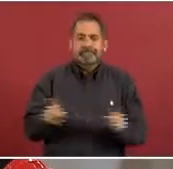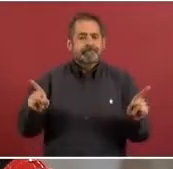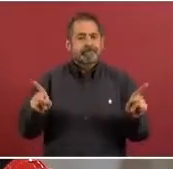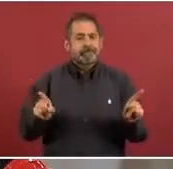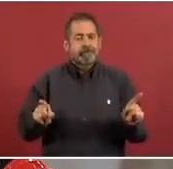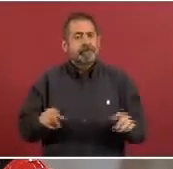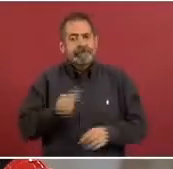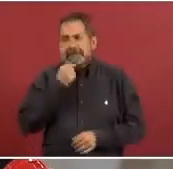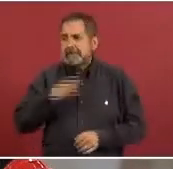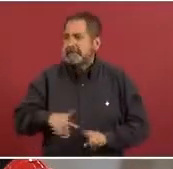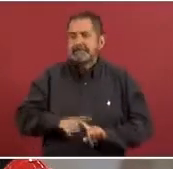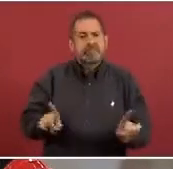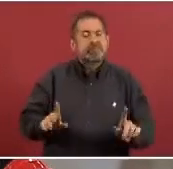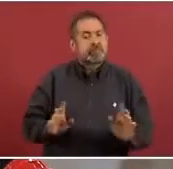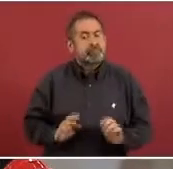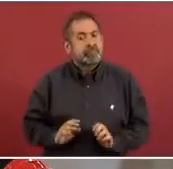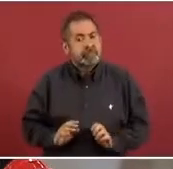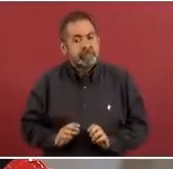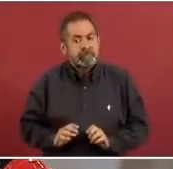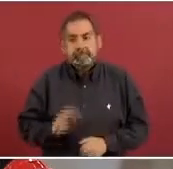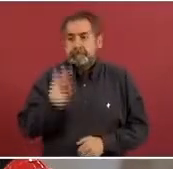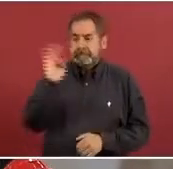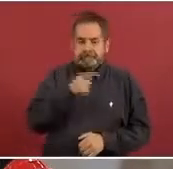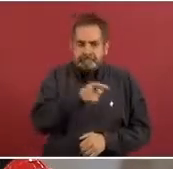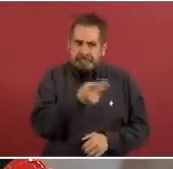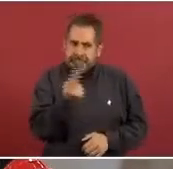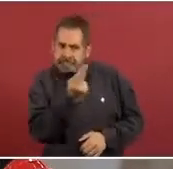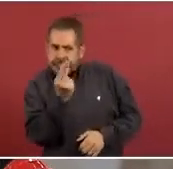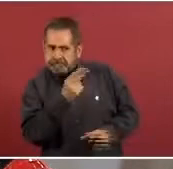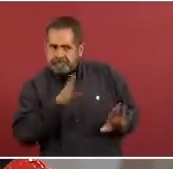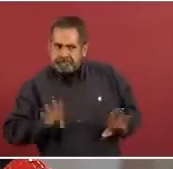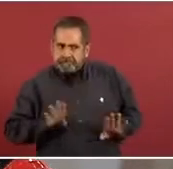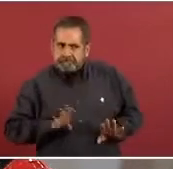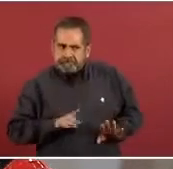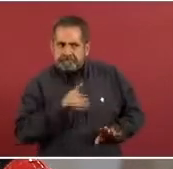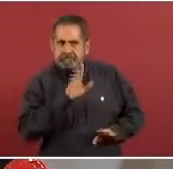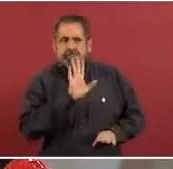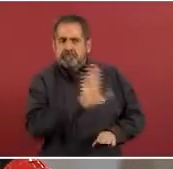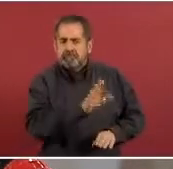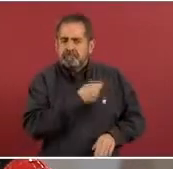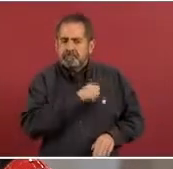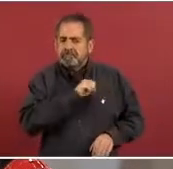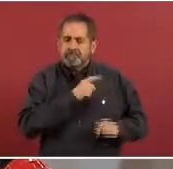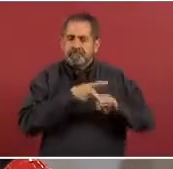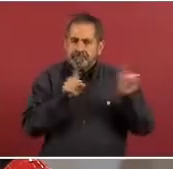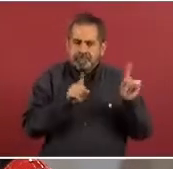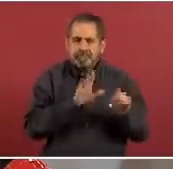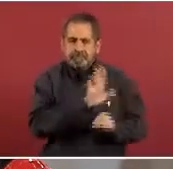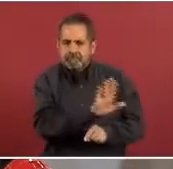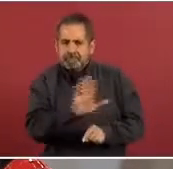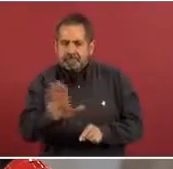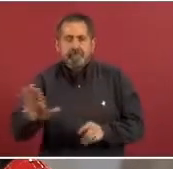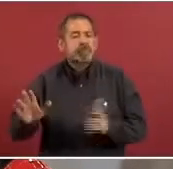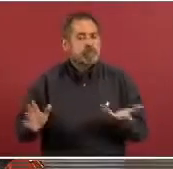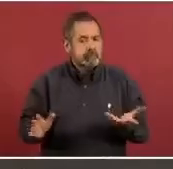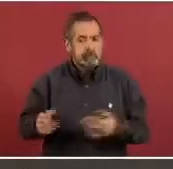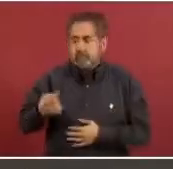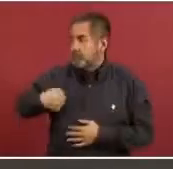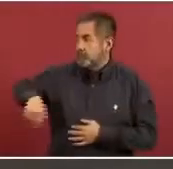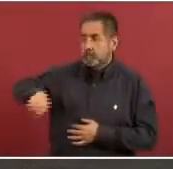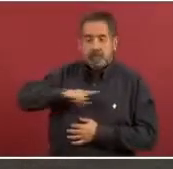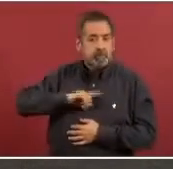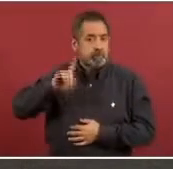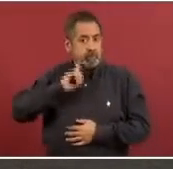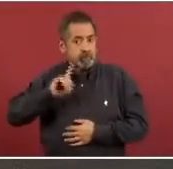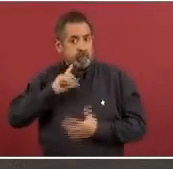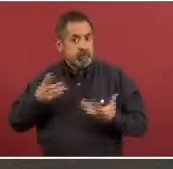Y ellas pueden presentar también necesidades específicas en materia de salud pública. Para nosotras, en la Secretaría